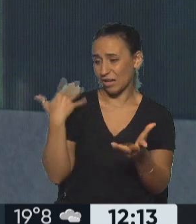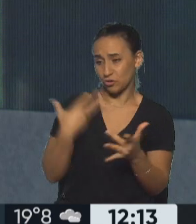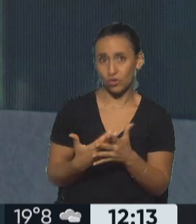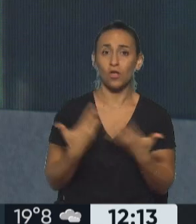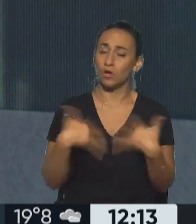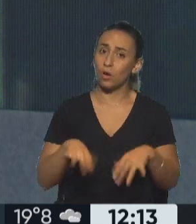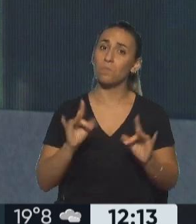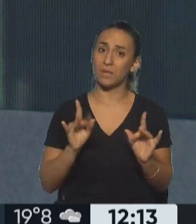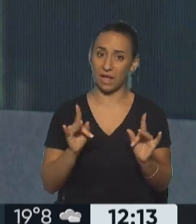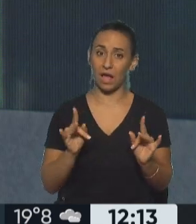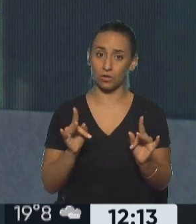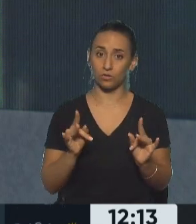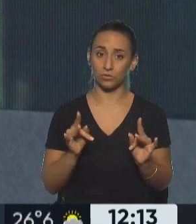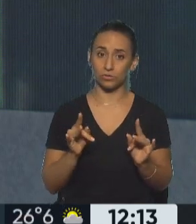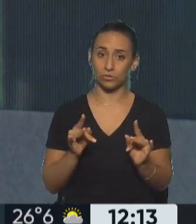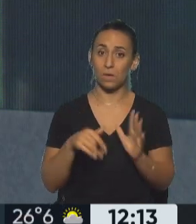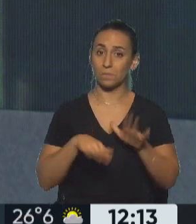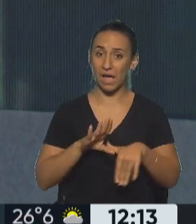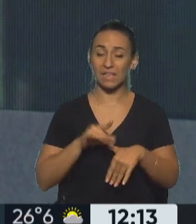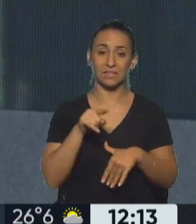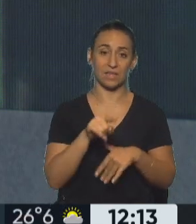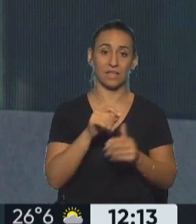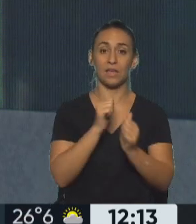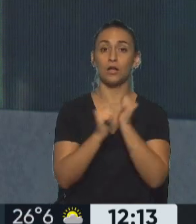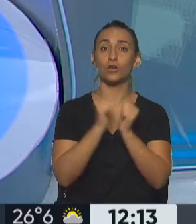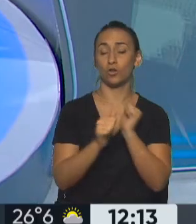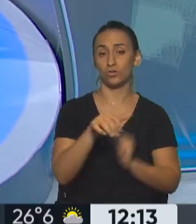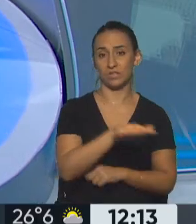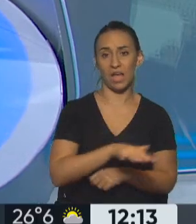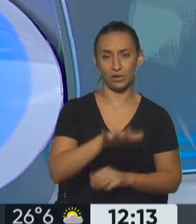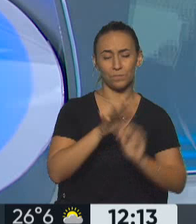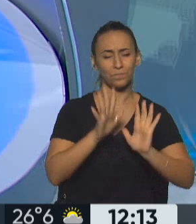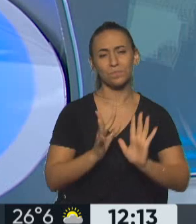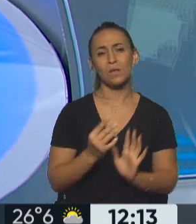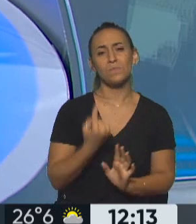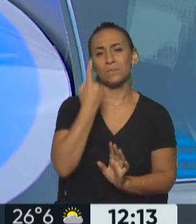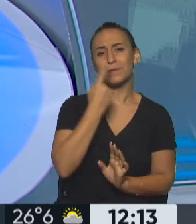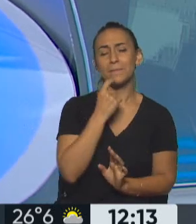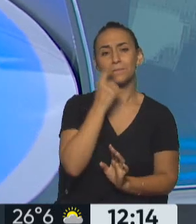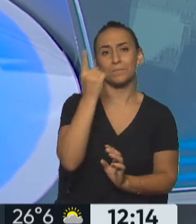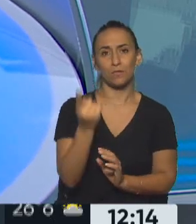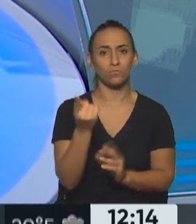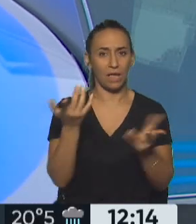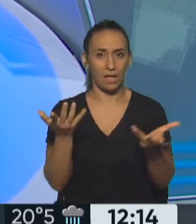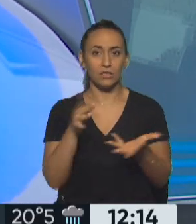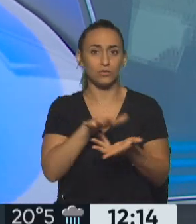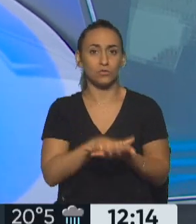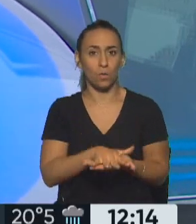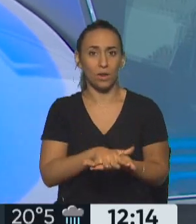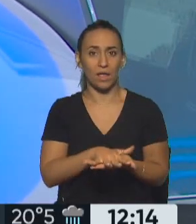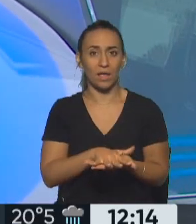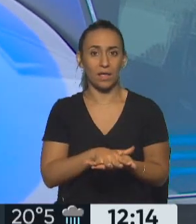complicados, sobre todo en la ciudad de Rosario, ¿no? Y la primera pregunta tiene que ver si lo que está pasando justamente con